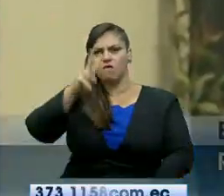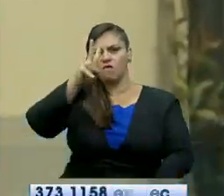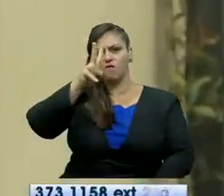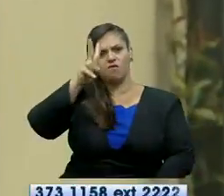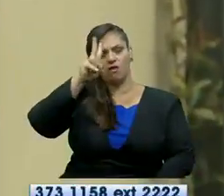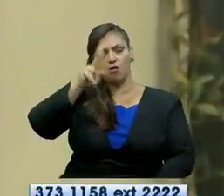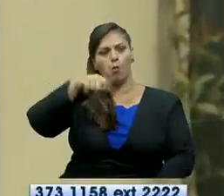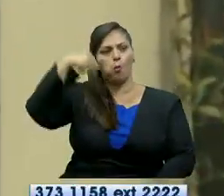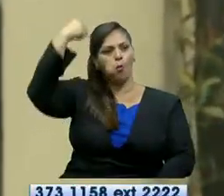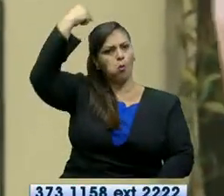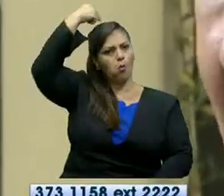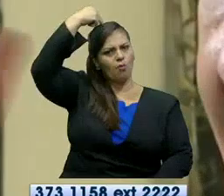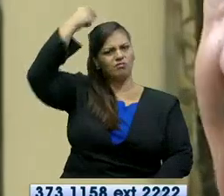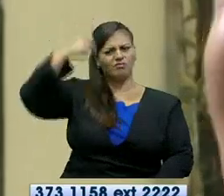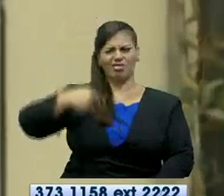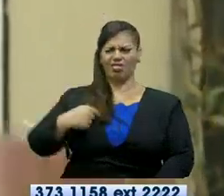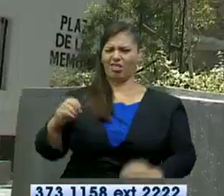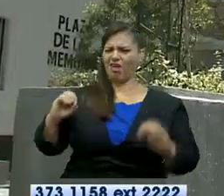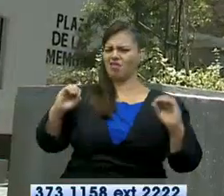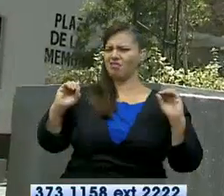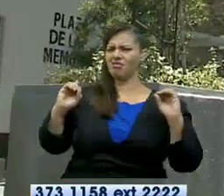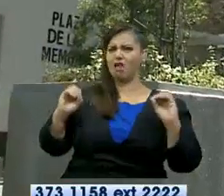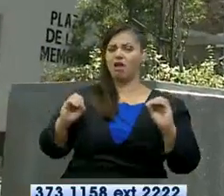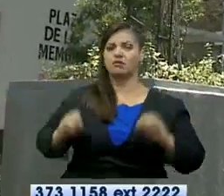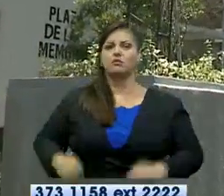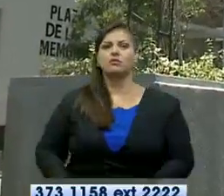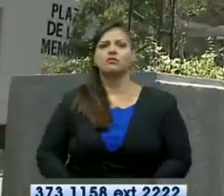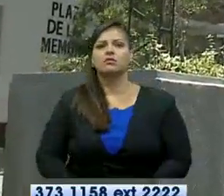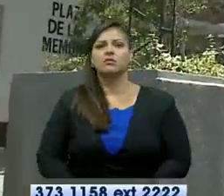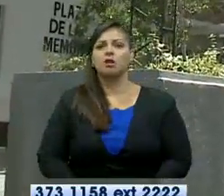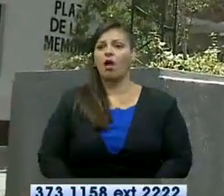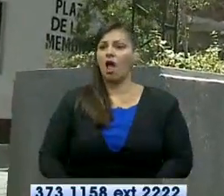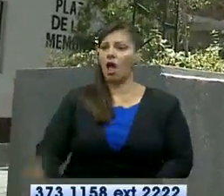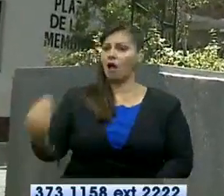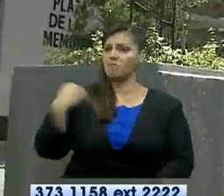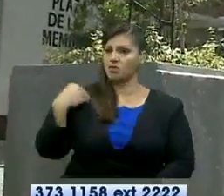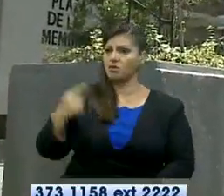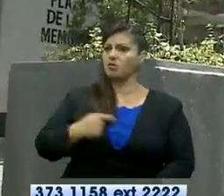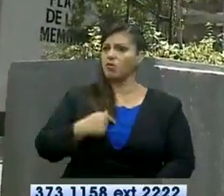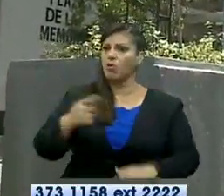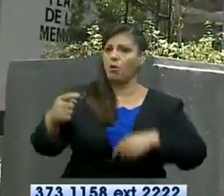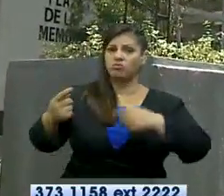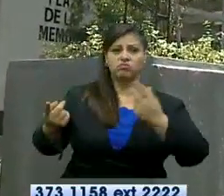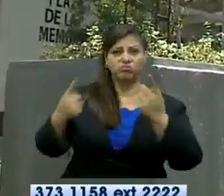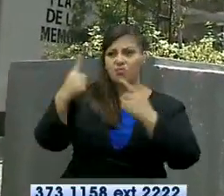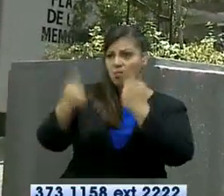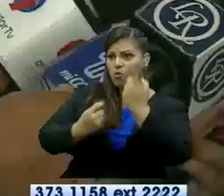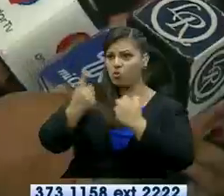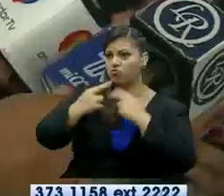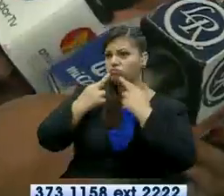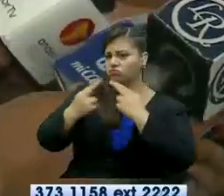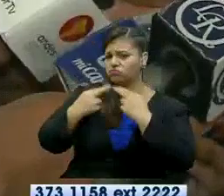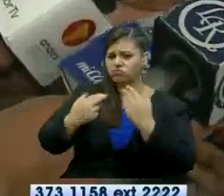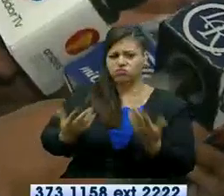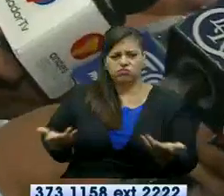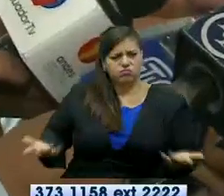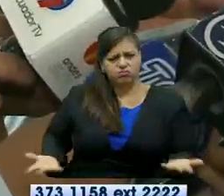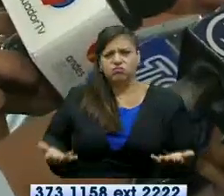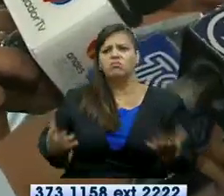acudirá cuantas veces sean necesarias al llamado de los fiscales, que está presto para entregar toda la información que posee. Aquí